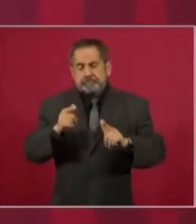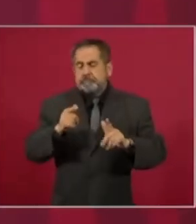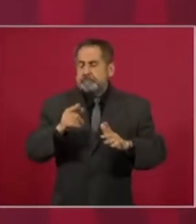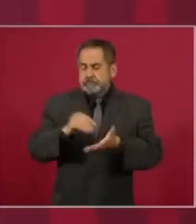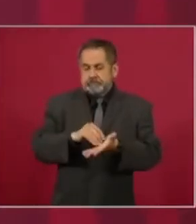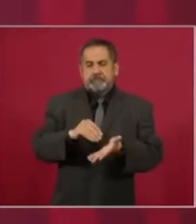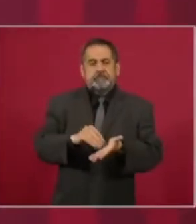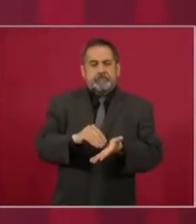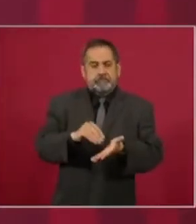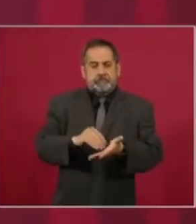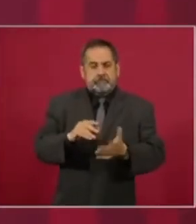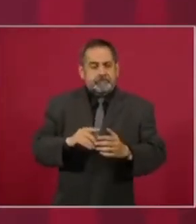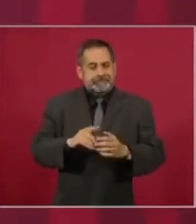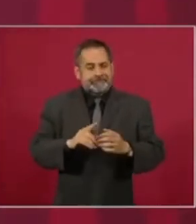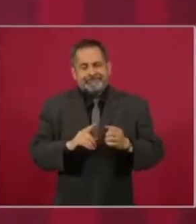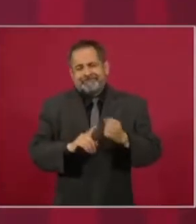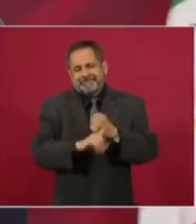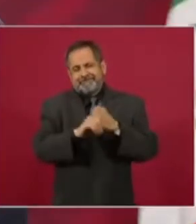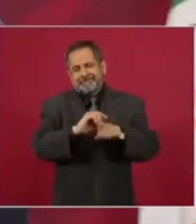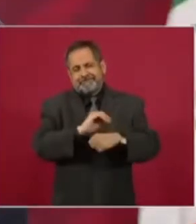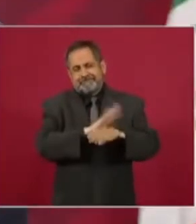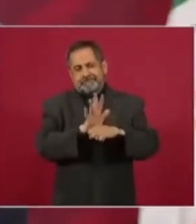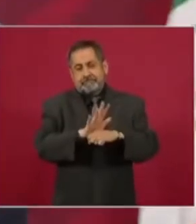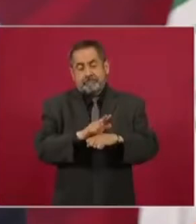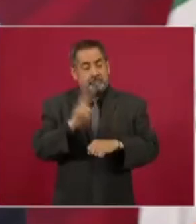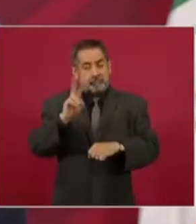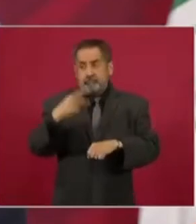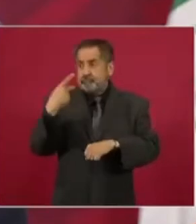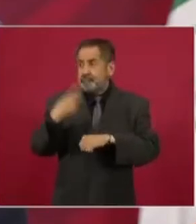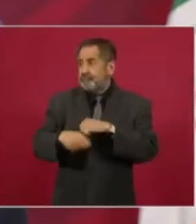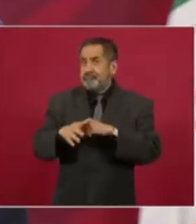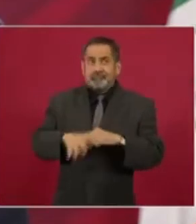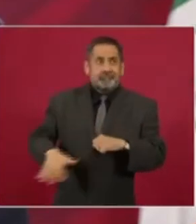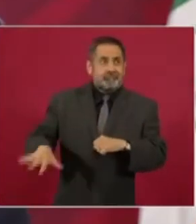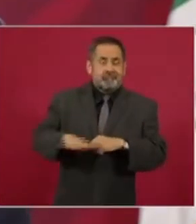este problema que nos afectó muchísimo.